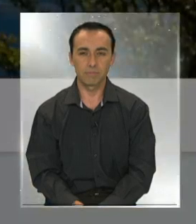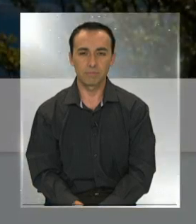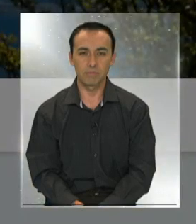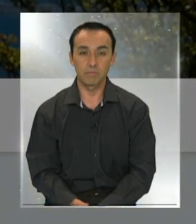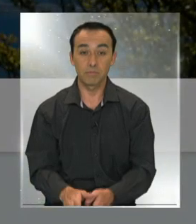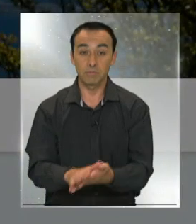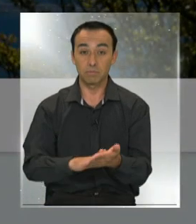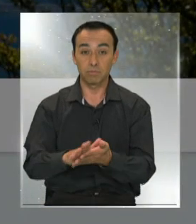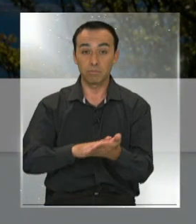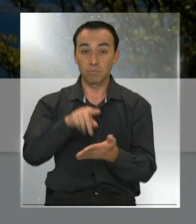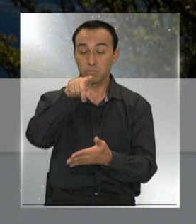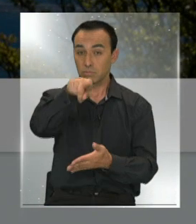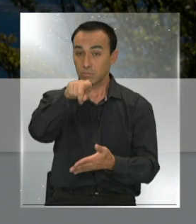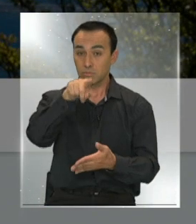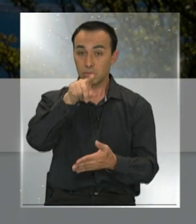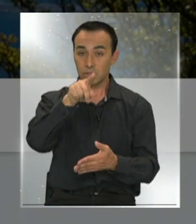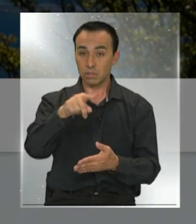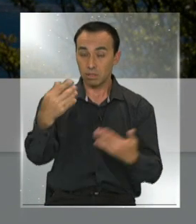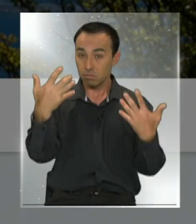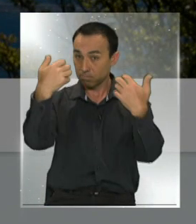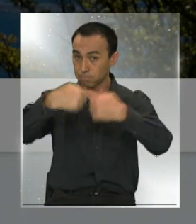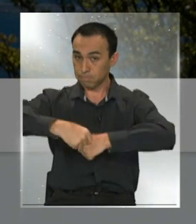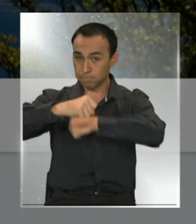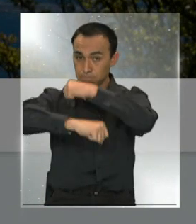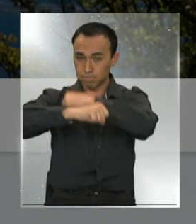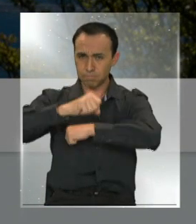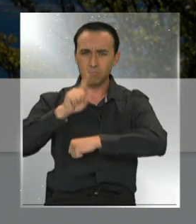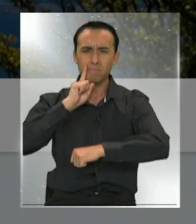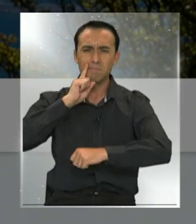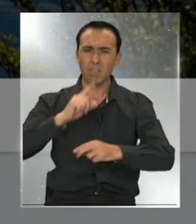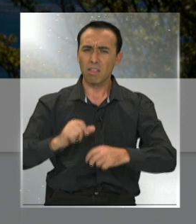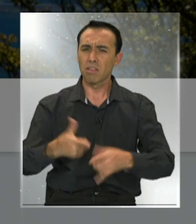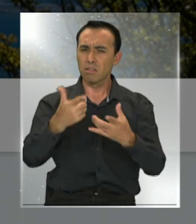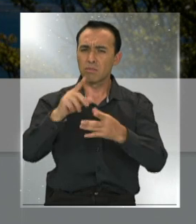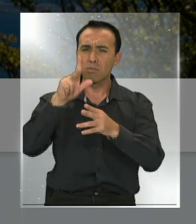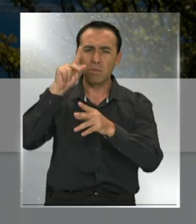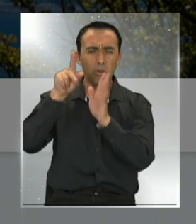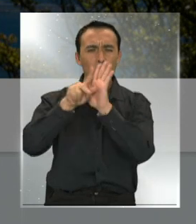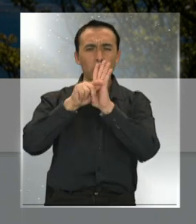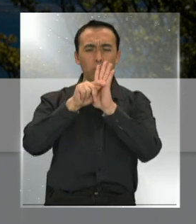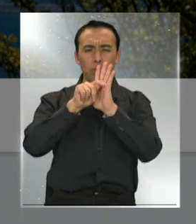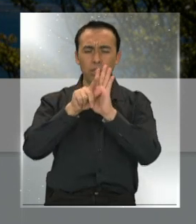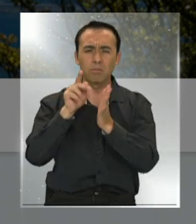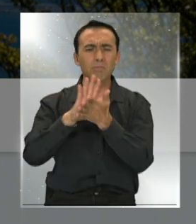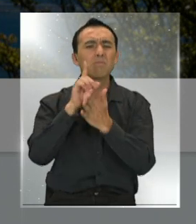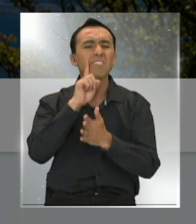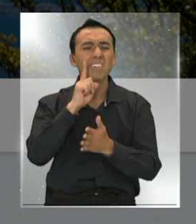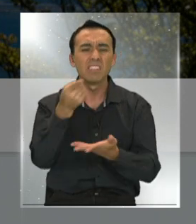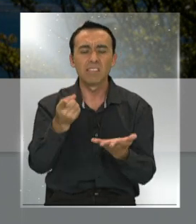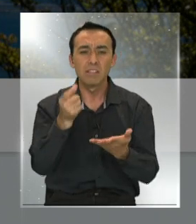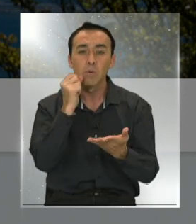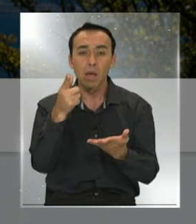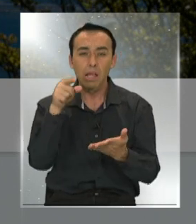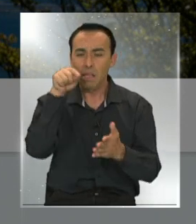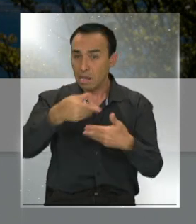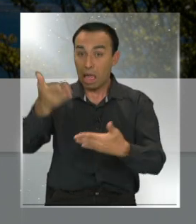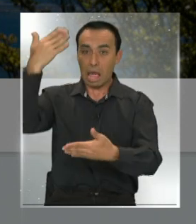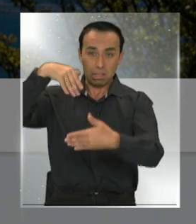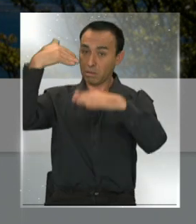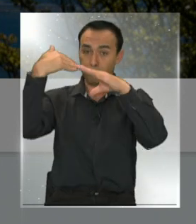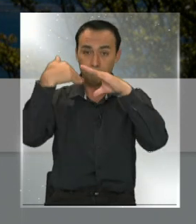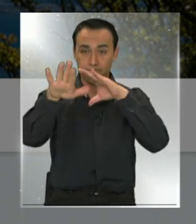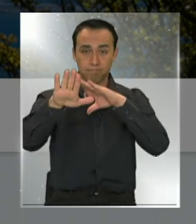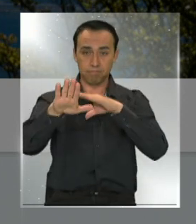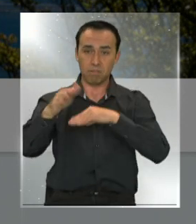Andrónico Luksic publicó en su cuenta en Twitter lo siguiente, déjeme leérselo, y se va a convertir en parte del debate sin duda. Él ya había tuiteado en